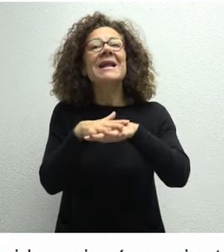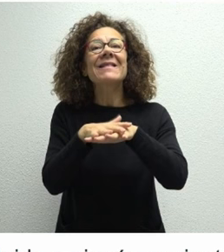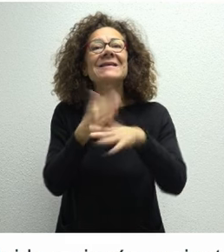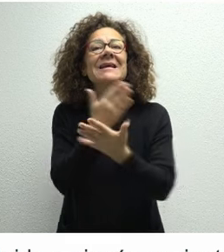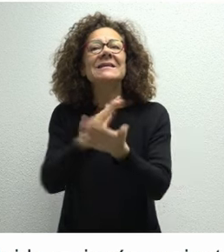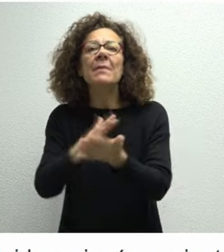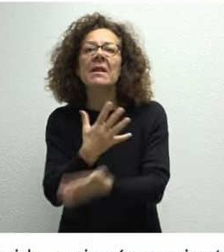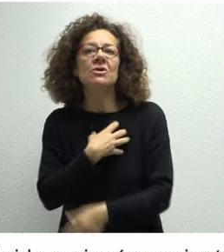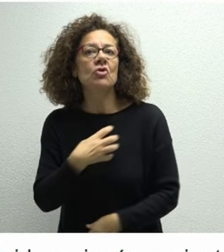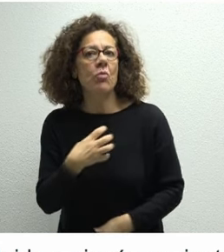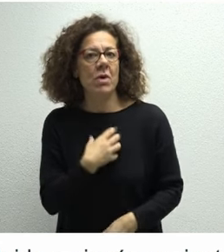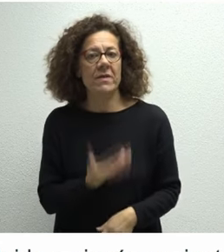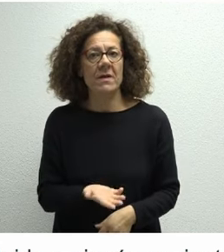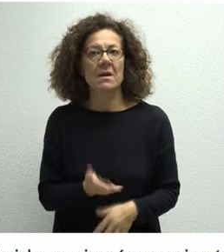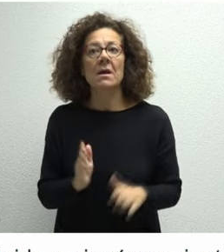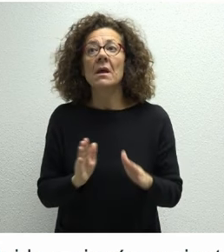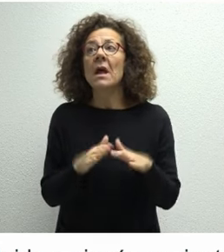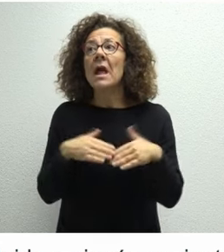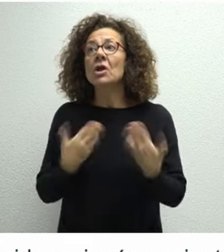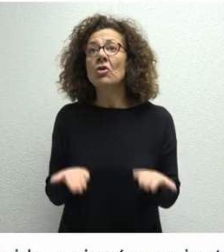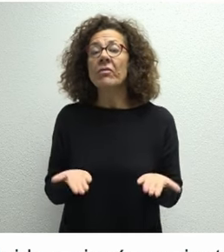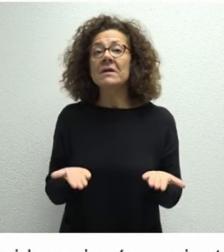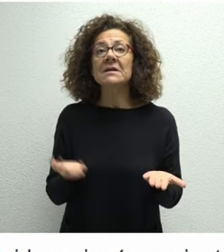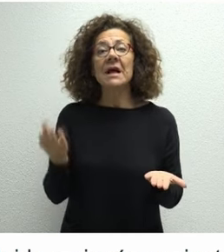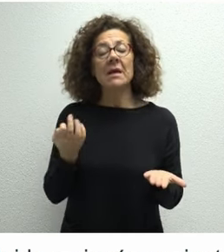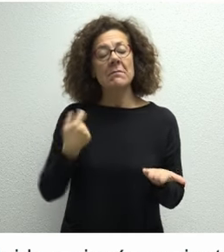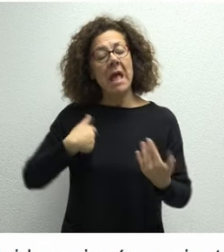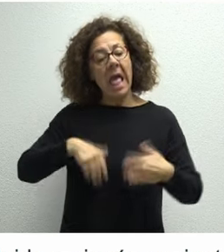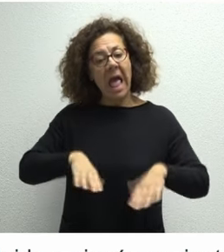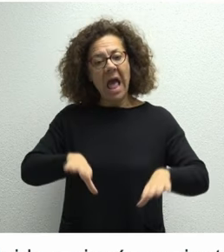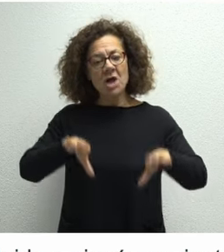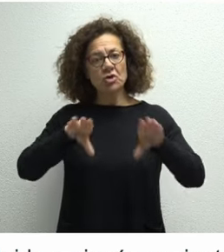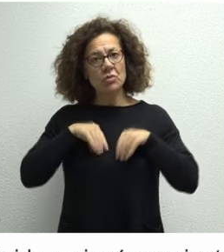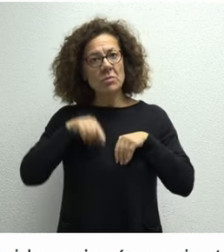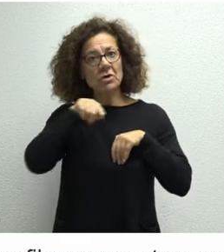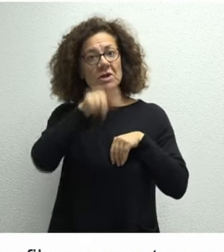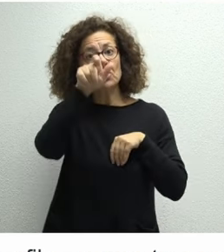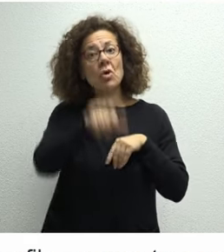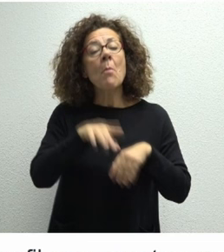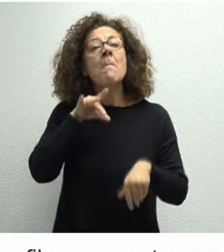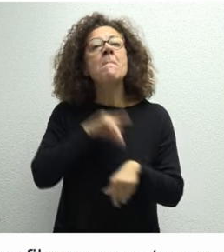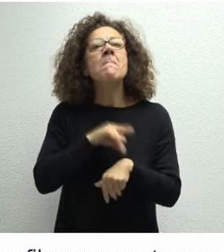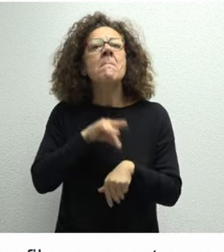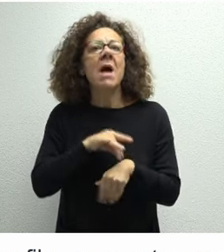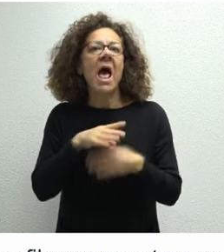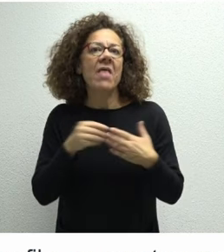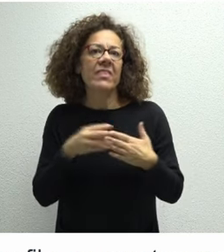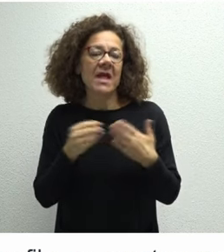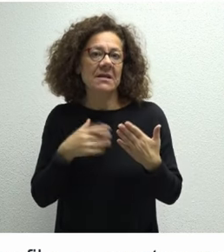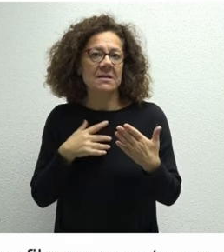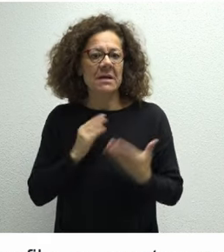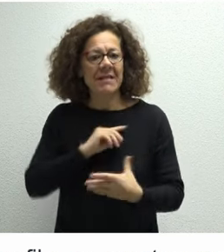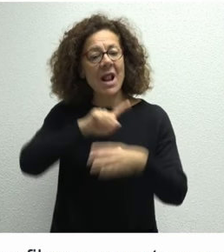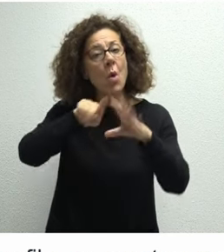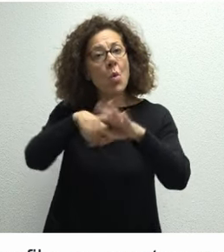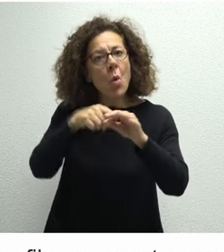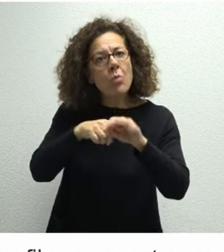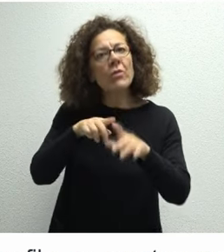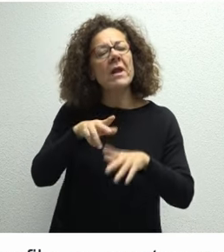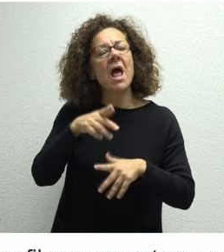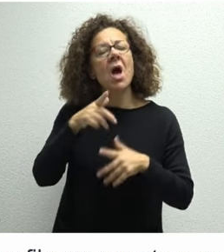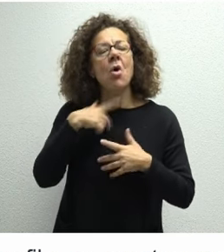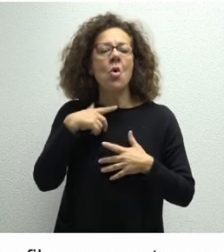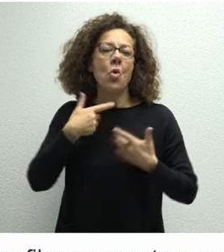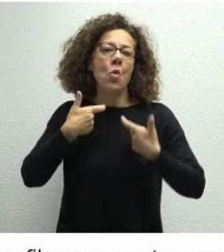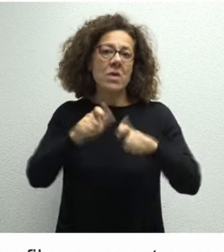separadas Vale entonces hemos asumido que son pacientes del cupo de la unidad de Salud Mental de torrejón